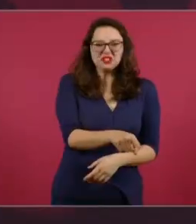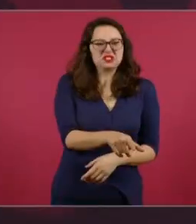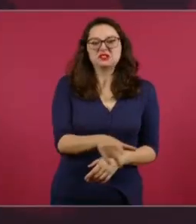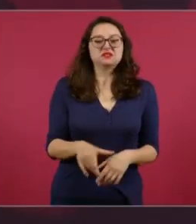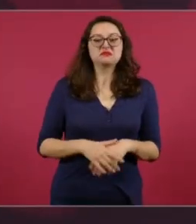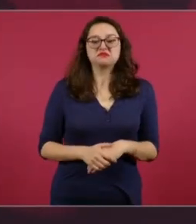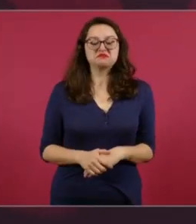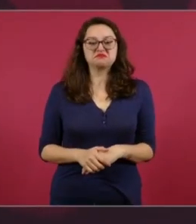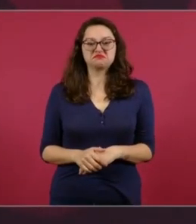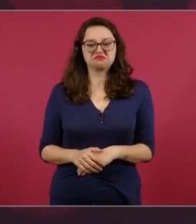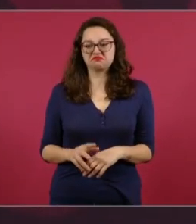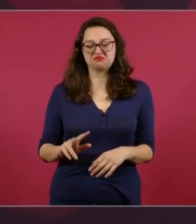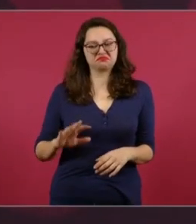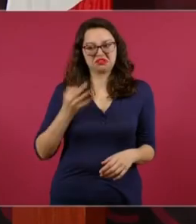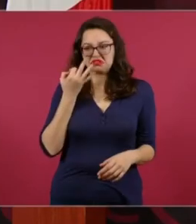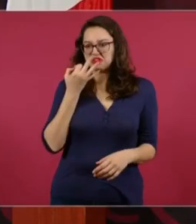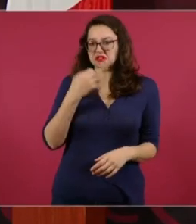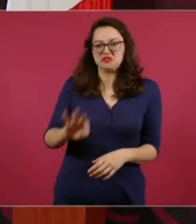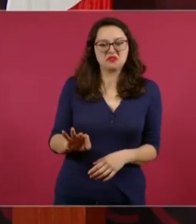chaqueteó.